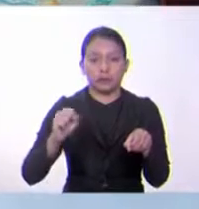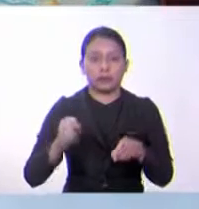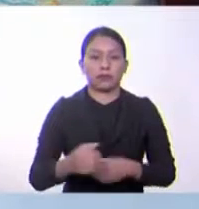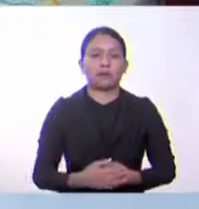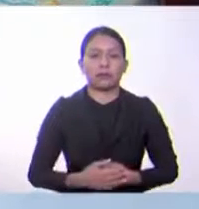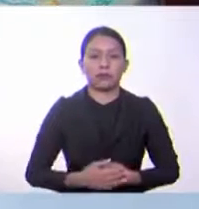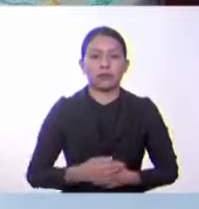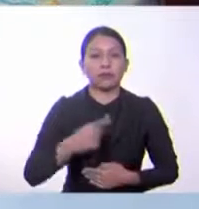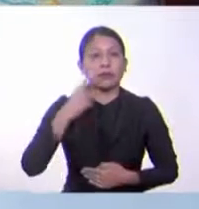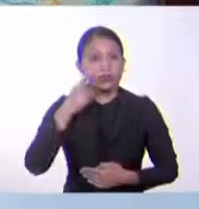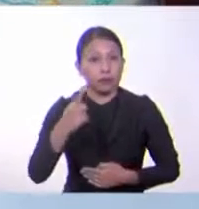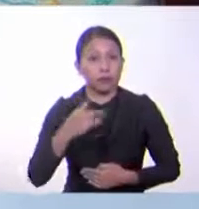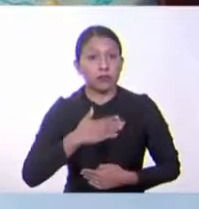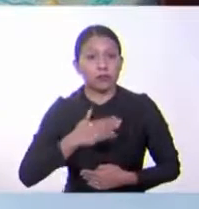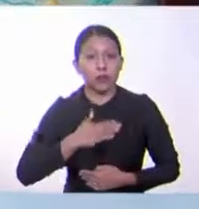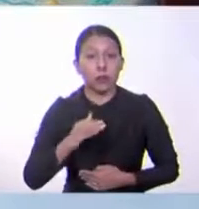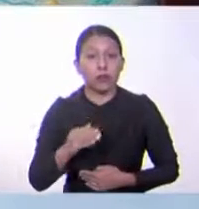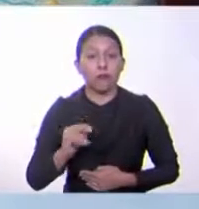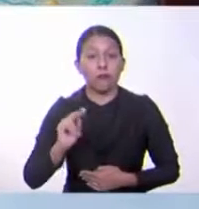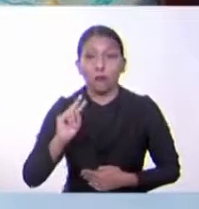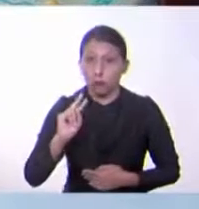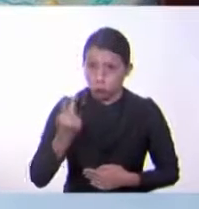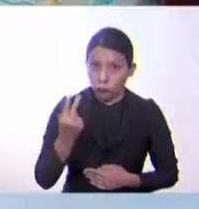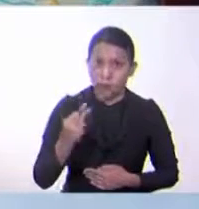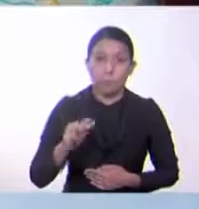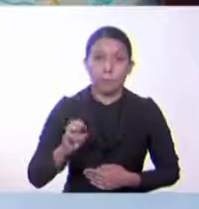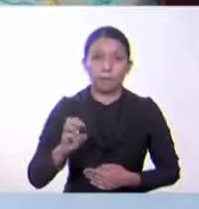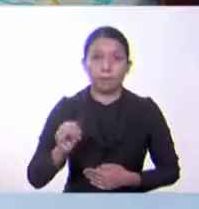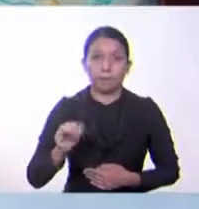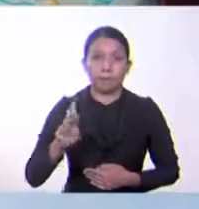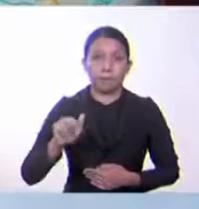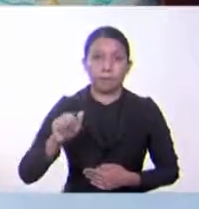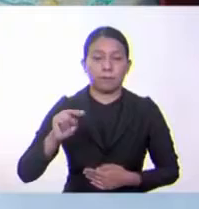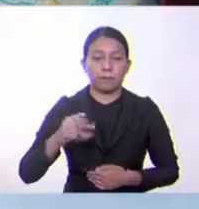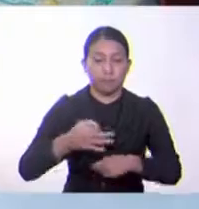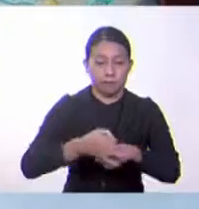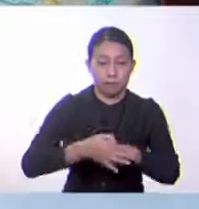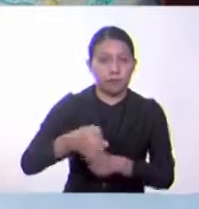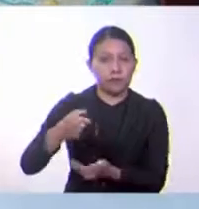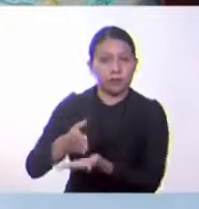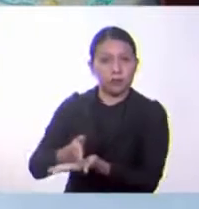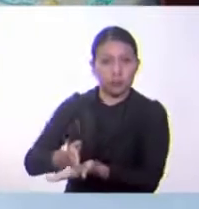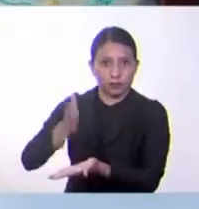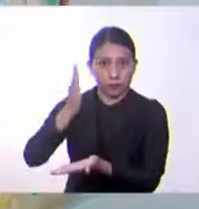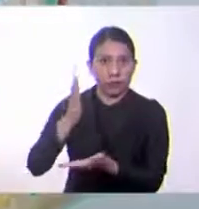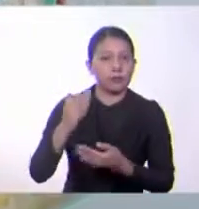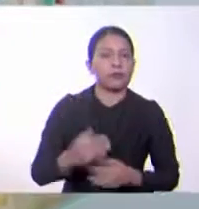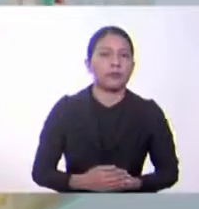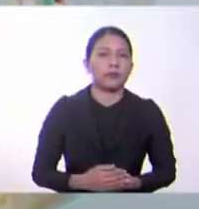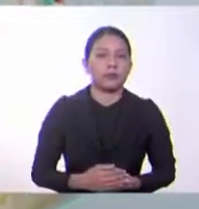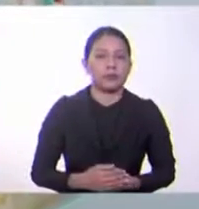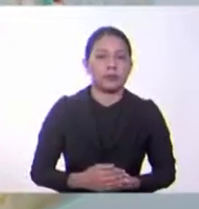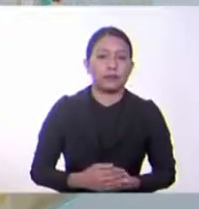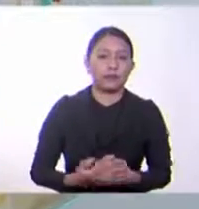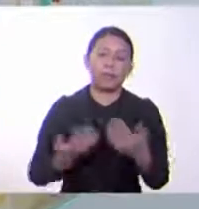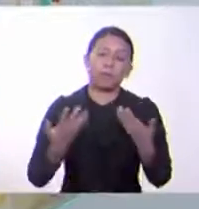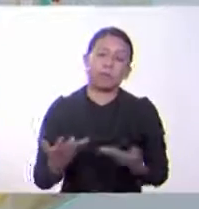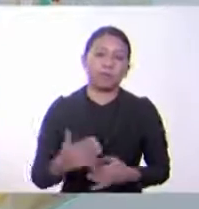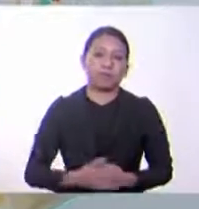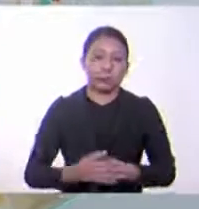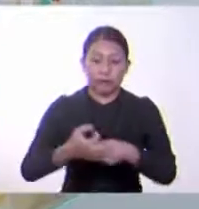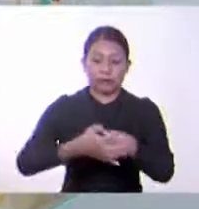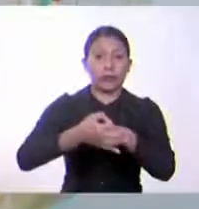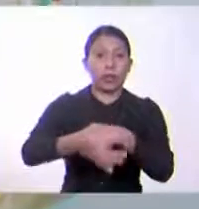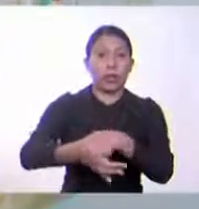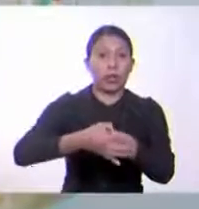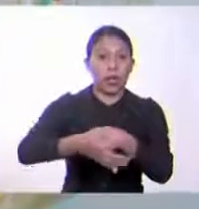estructuras de doble membrana, que es la célula animal, como pues ya lo habíamos dicho antes. Una célula animal